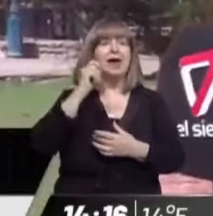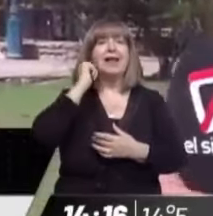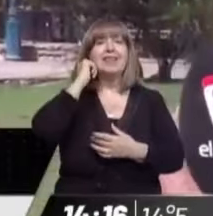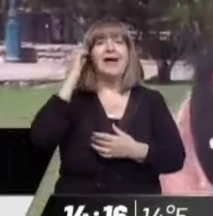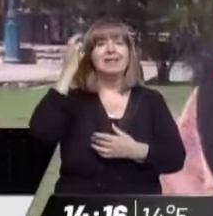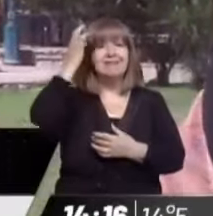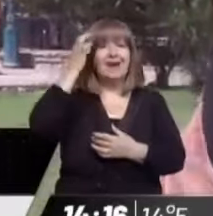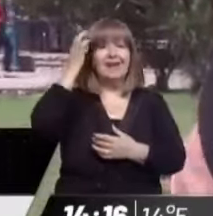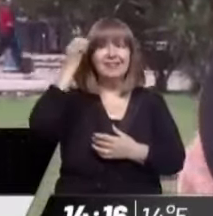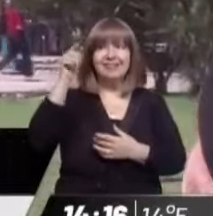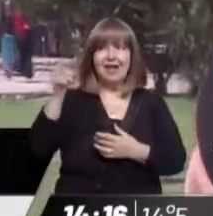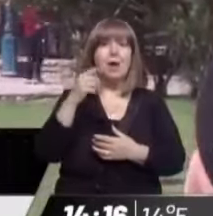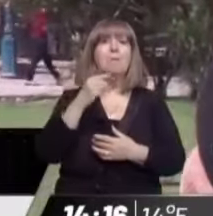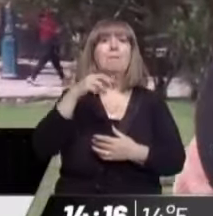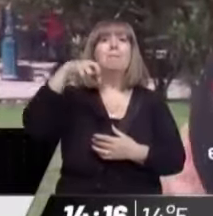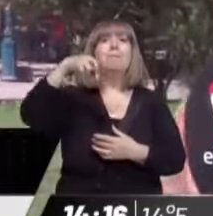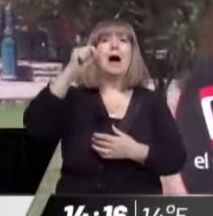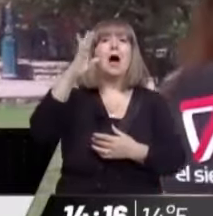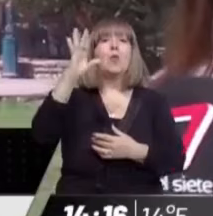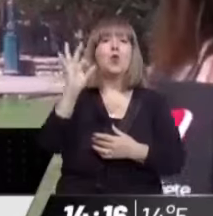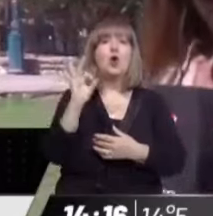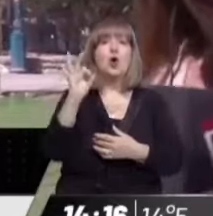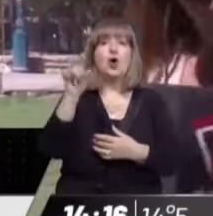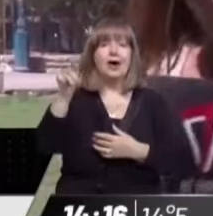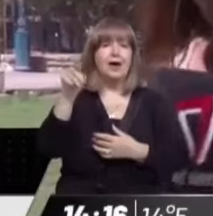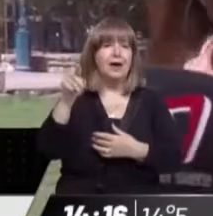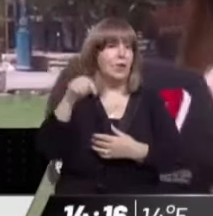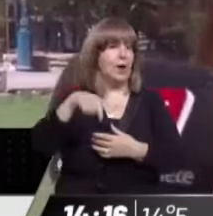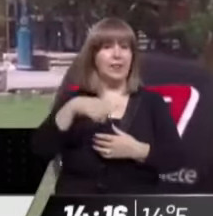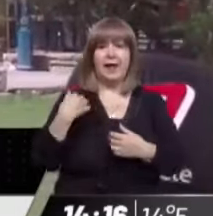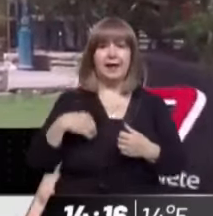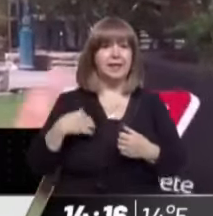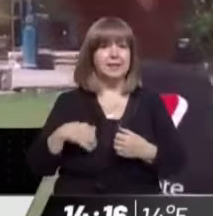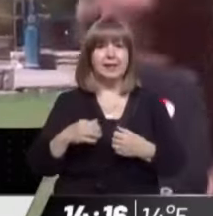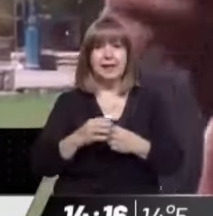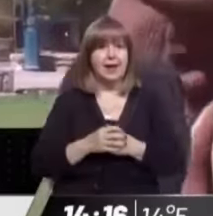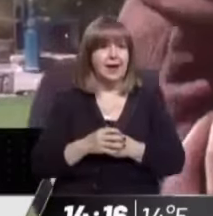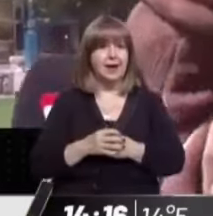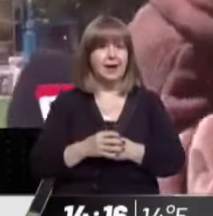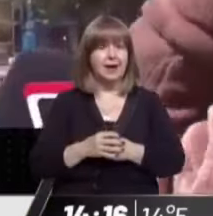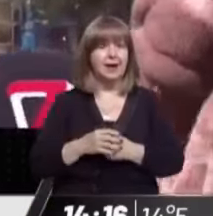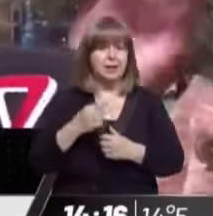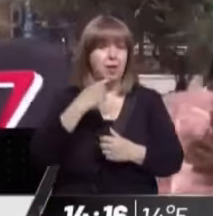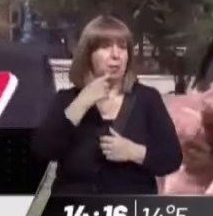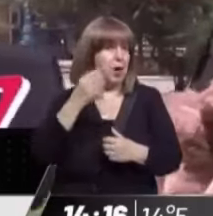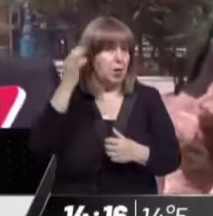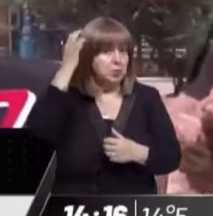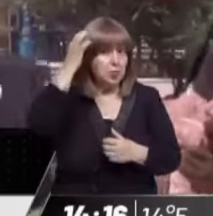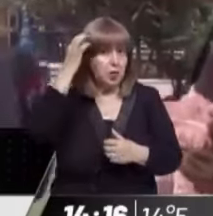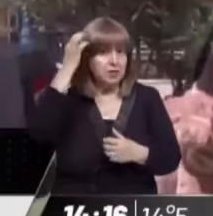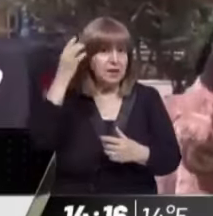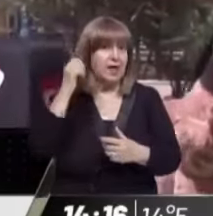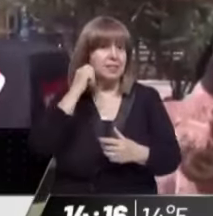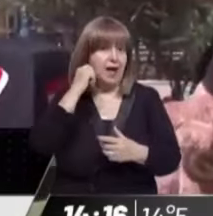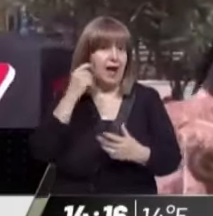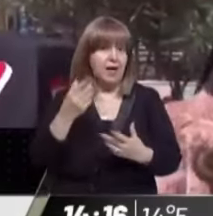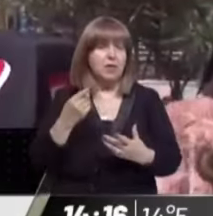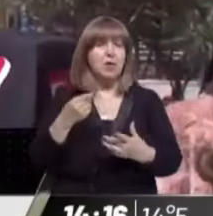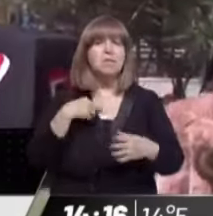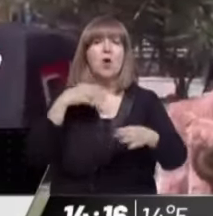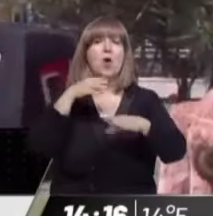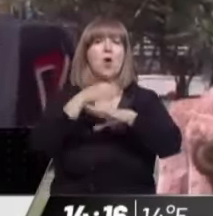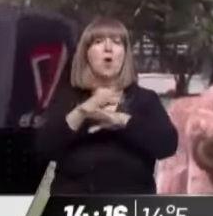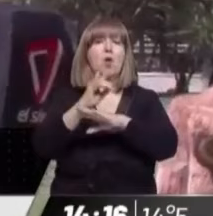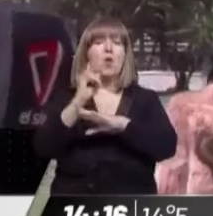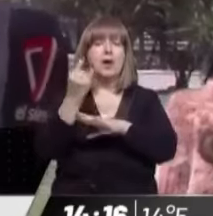de comunicación social de la Universidad Nacional de Cuyo y ya mismo le consultamos para ingresar a la